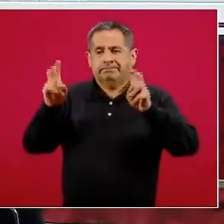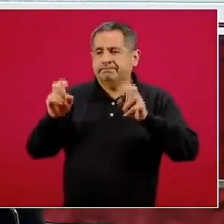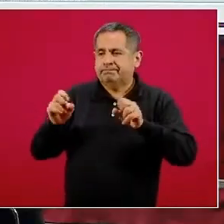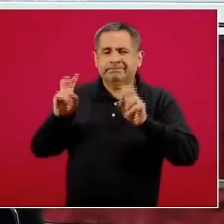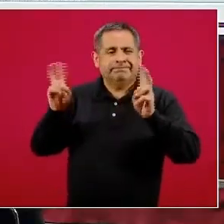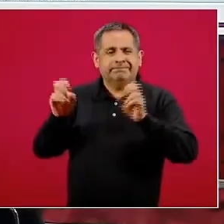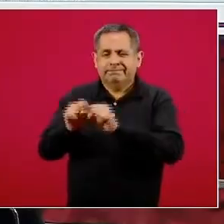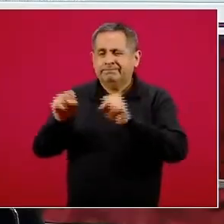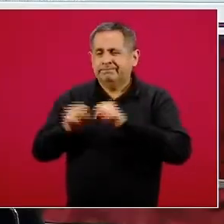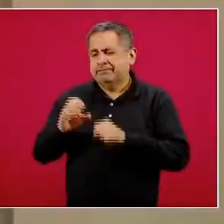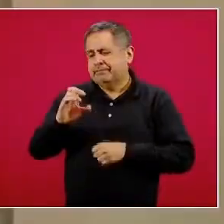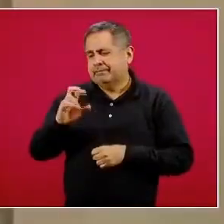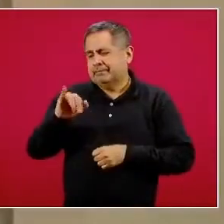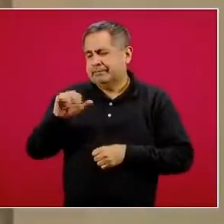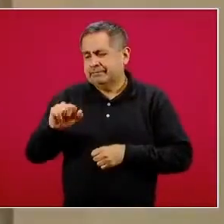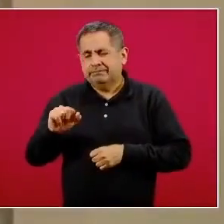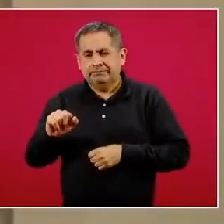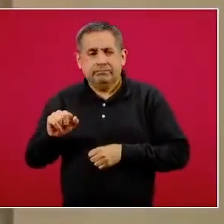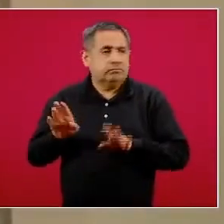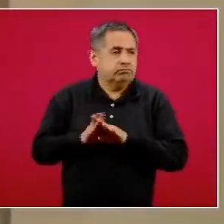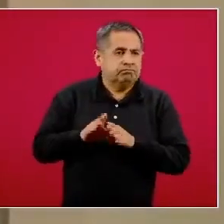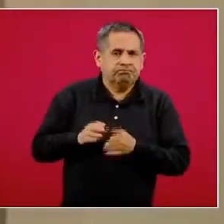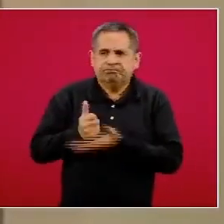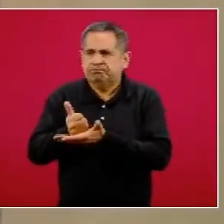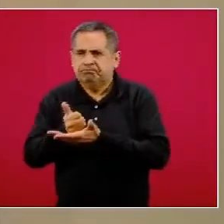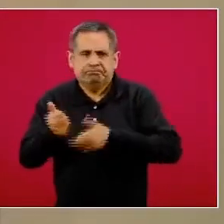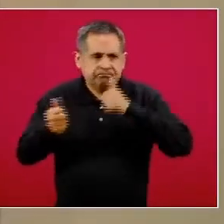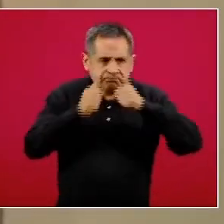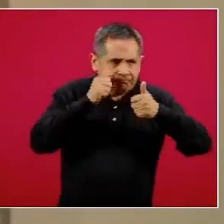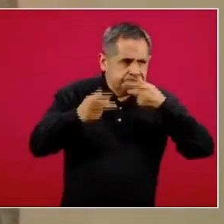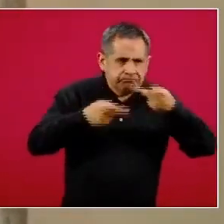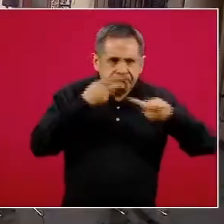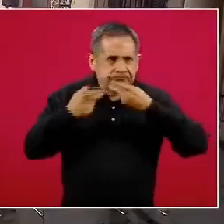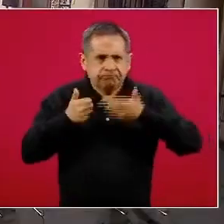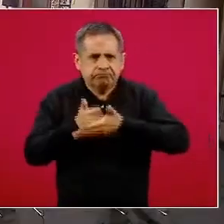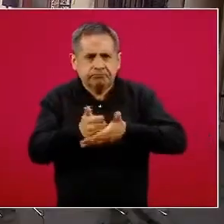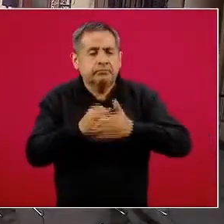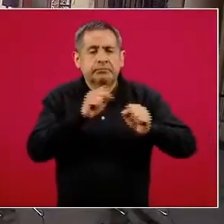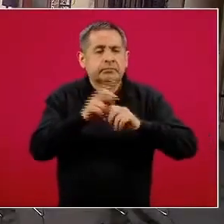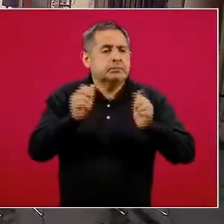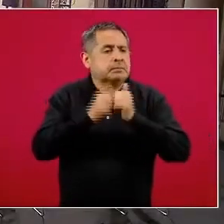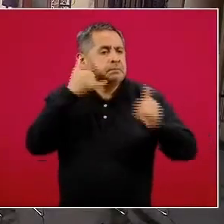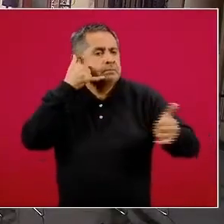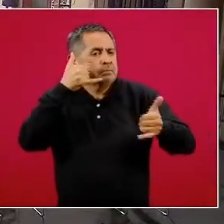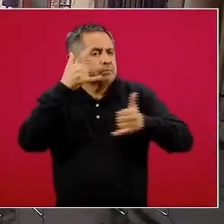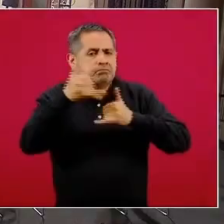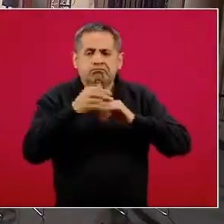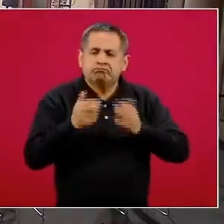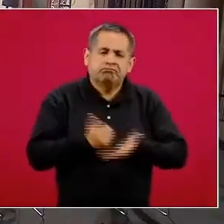crisis, como sala de situación y a través del Centro de Atención Telefónica en Salud.